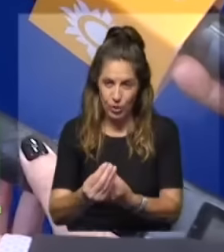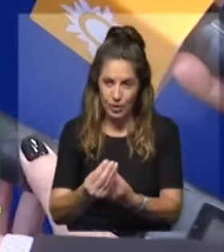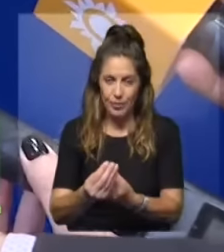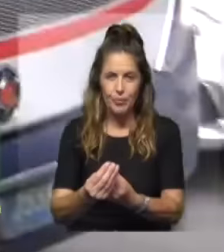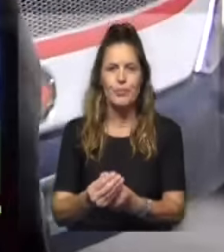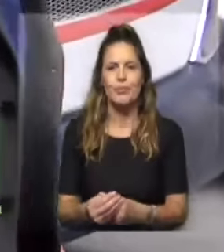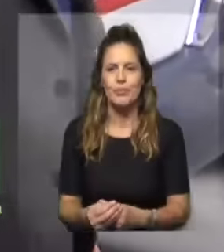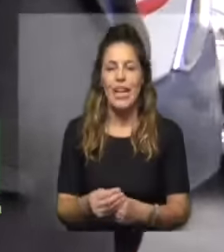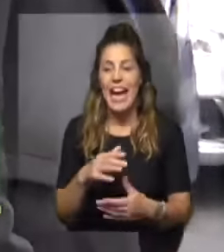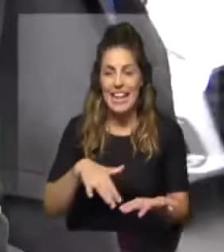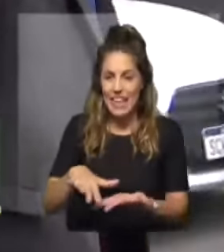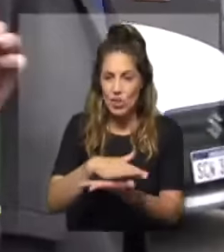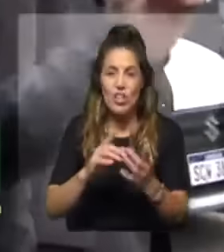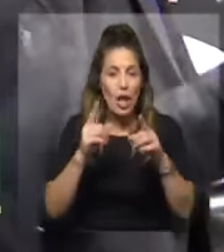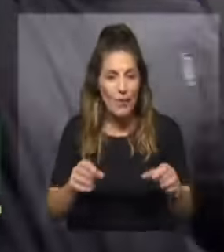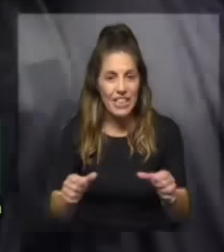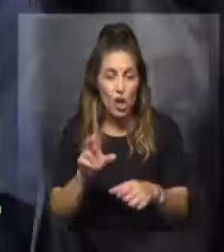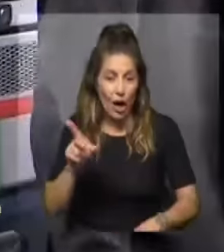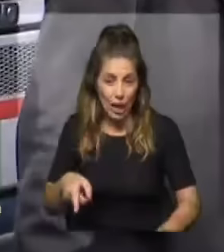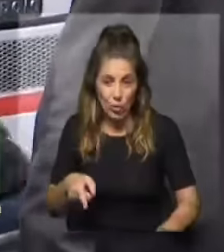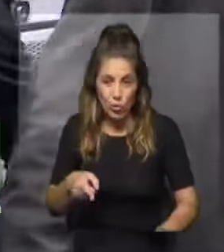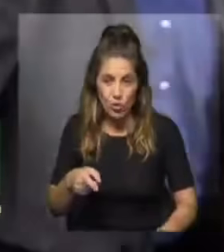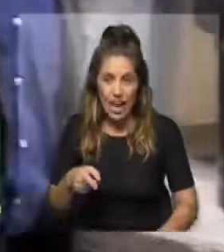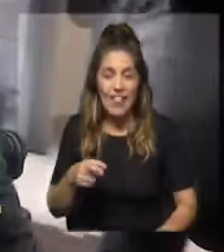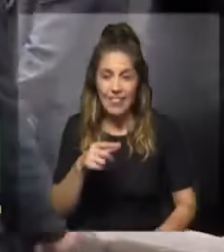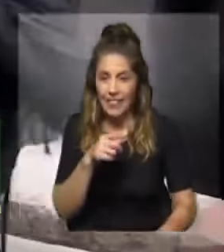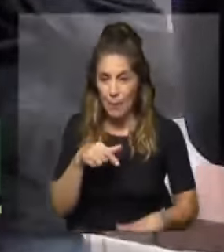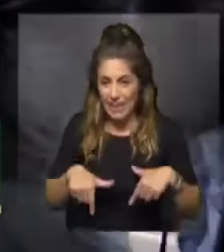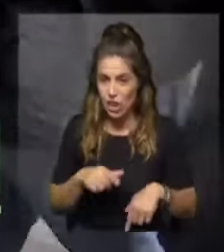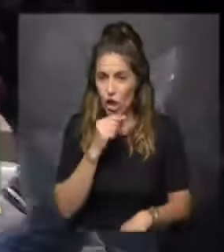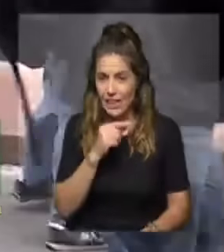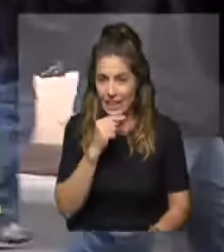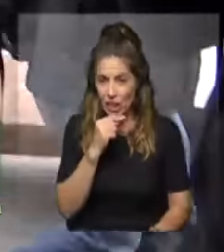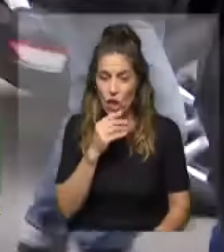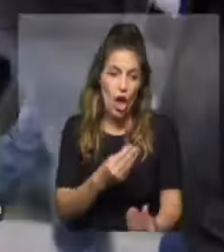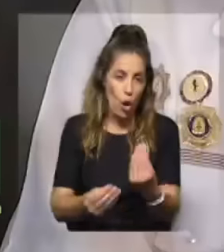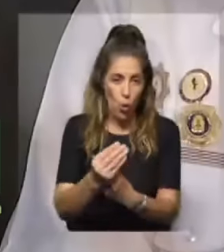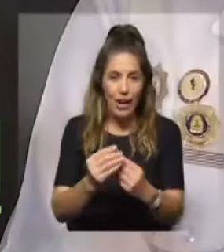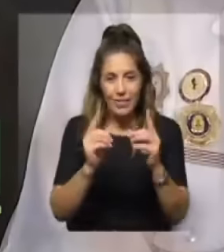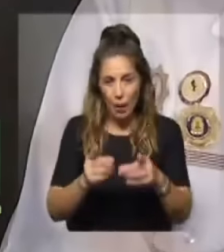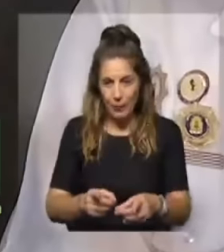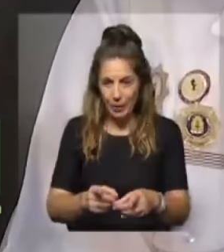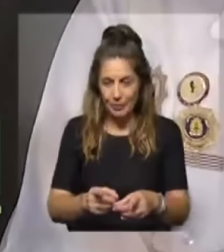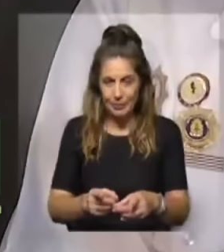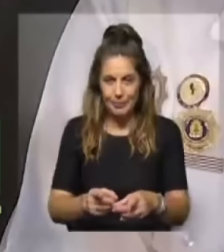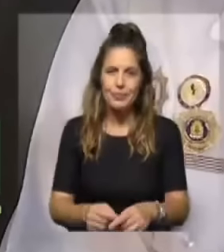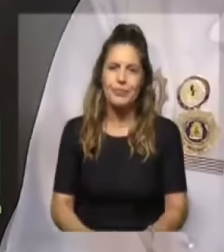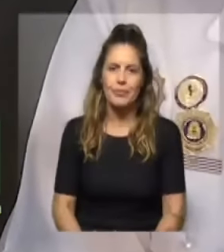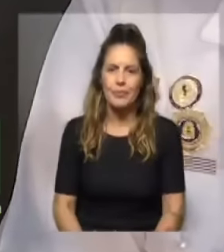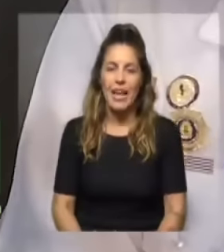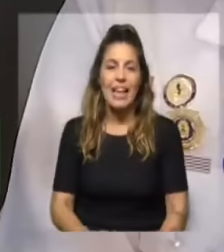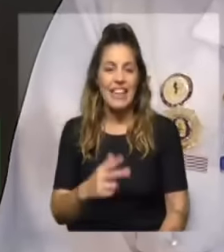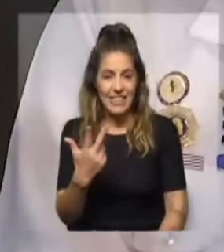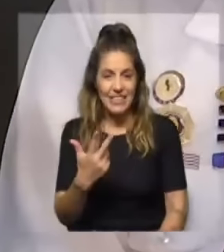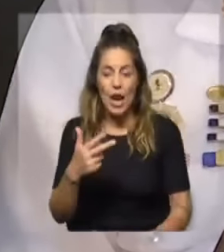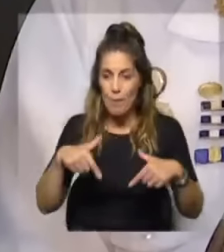facio esta situación también provocó la renuncia del ministro del interior Luis Alberto Heber y el lugar fue ocupado por Nicolás martinelli tercer